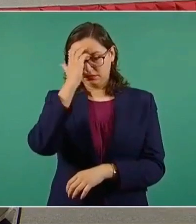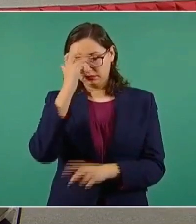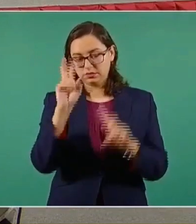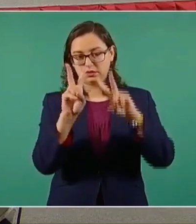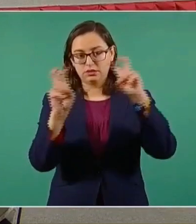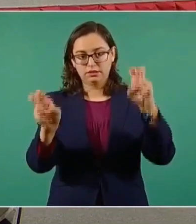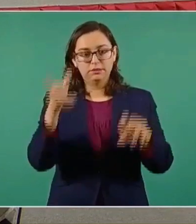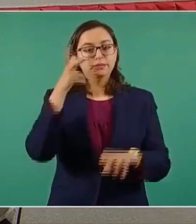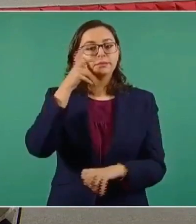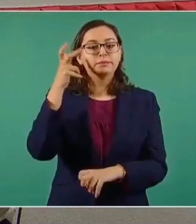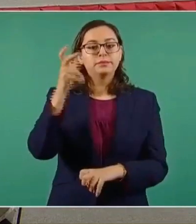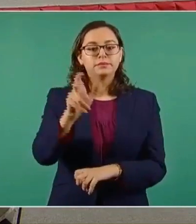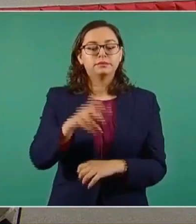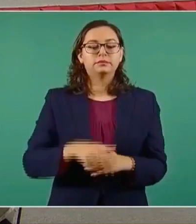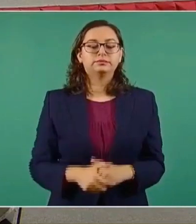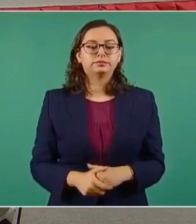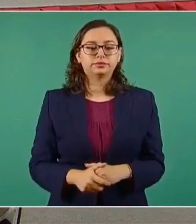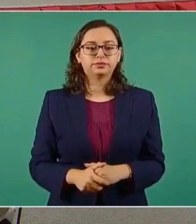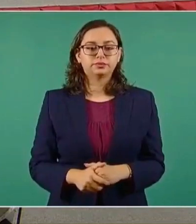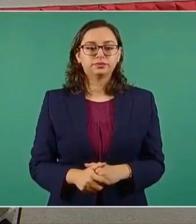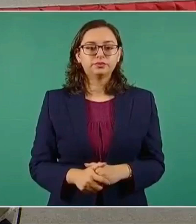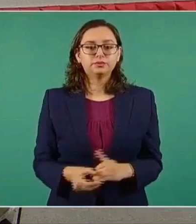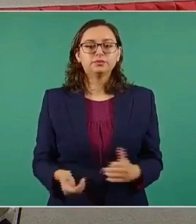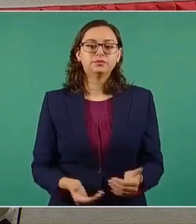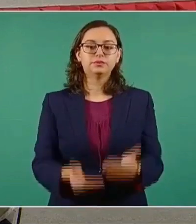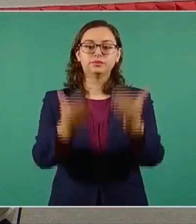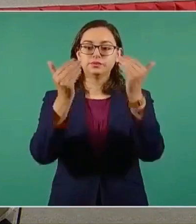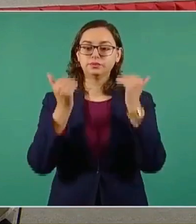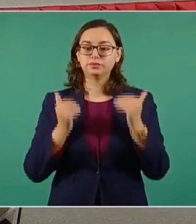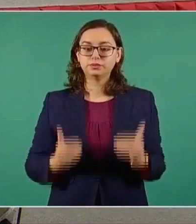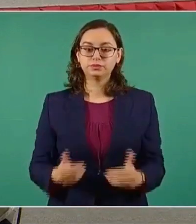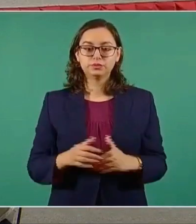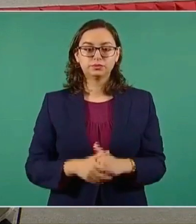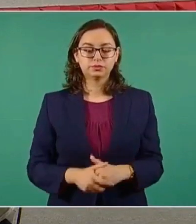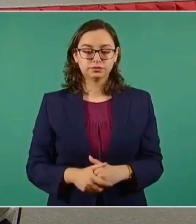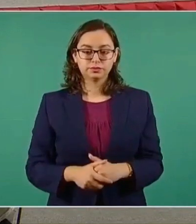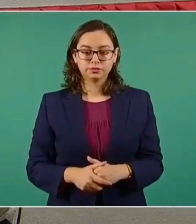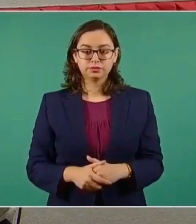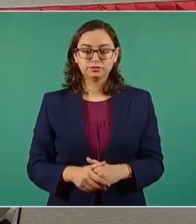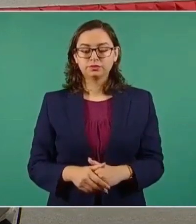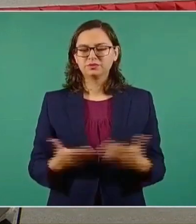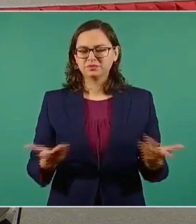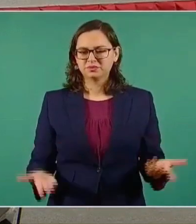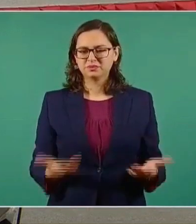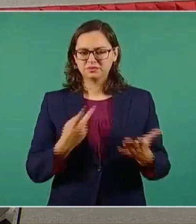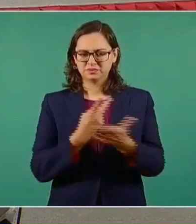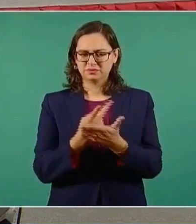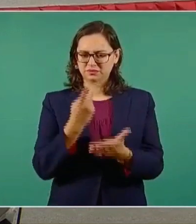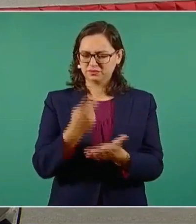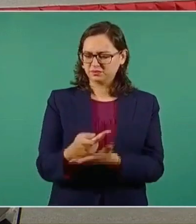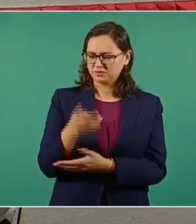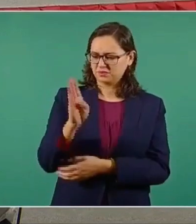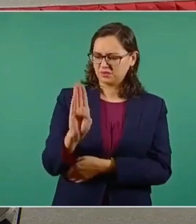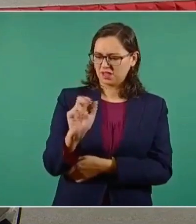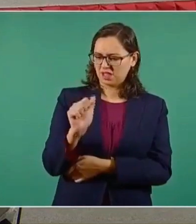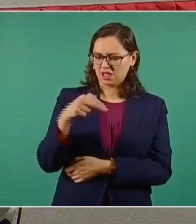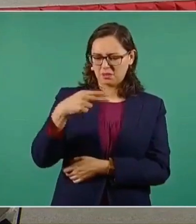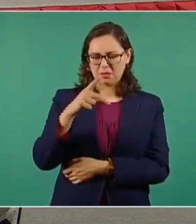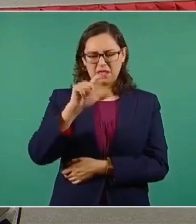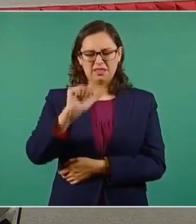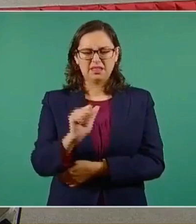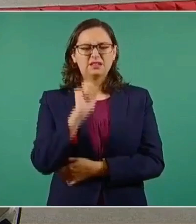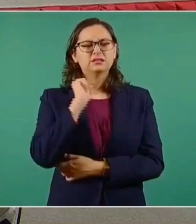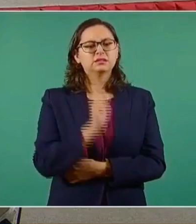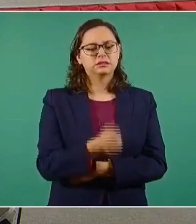Hidalgo. En la siguiente lámina, por favor, sobre el grado banda, ¿qué es esto? Está estipulado en la Ley de